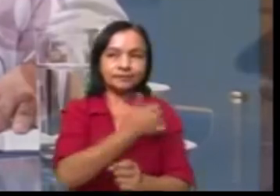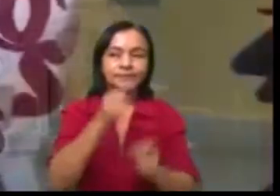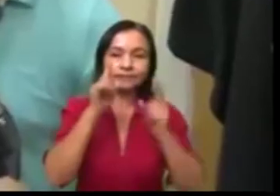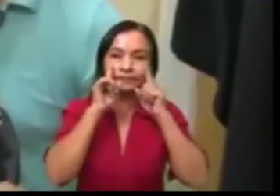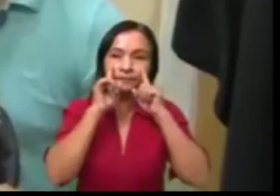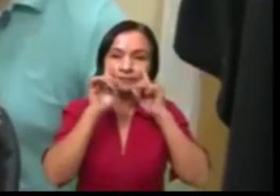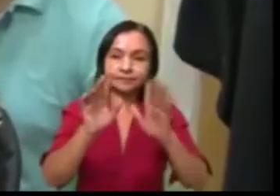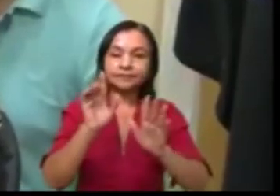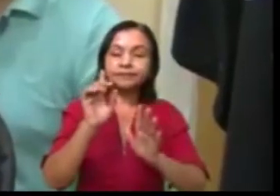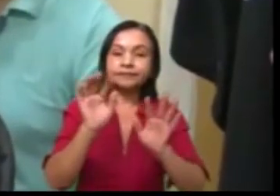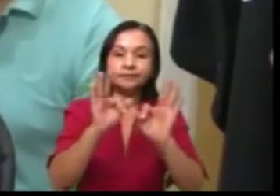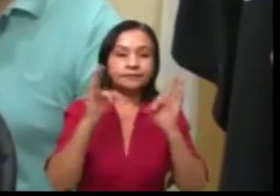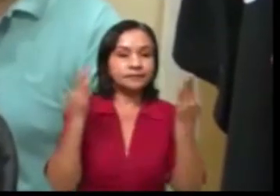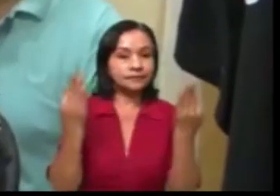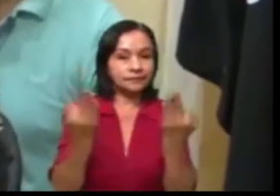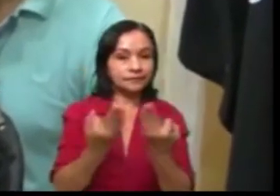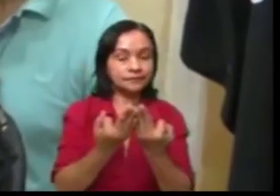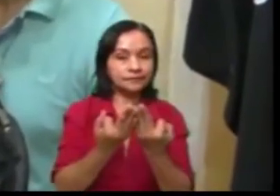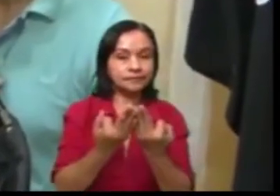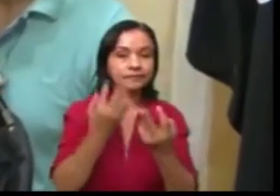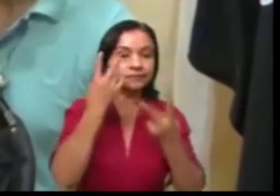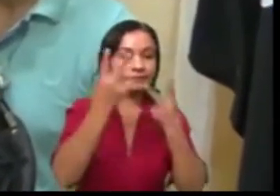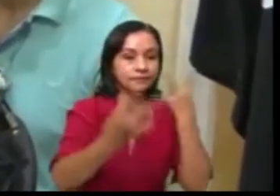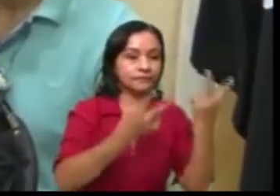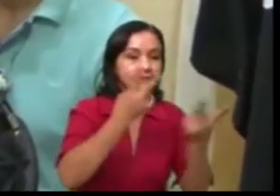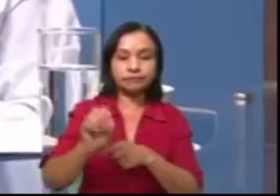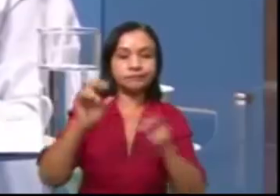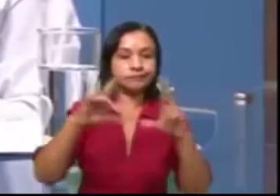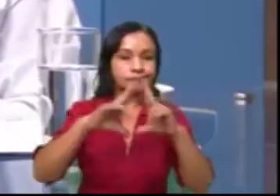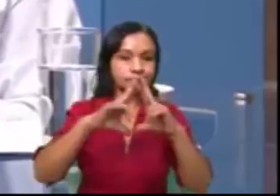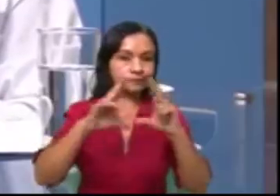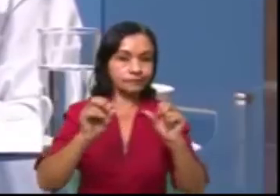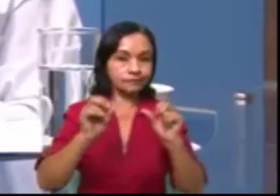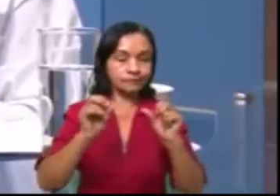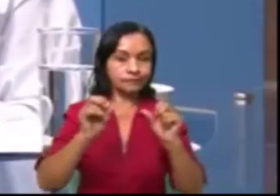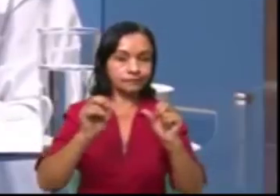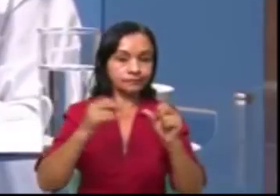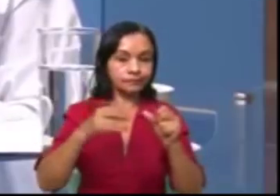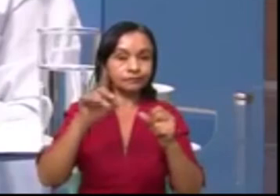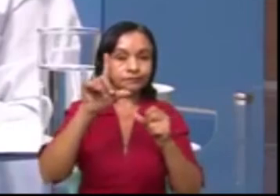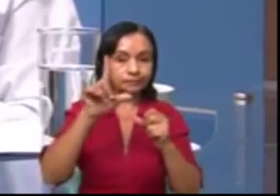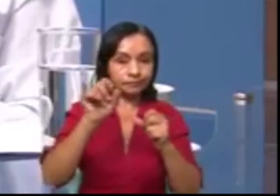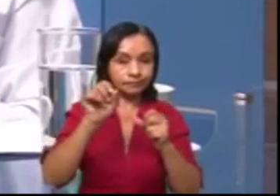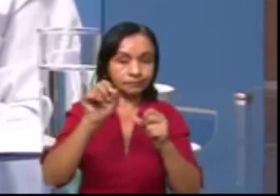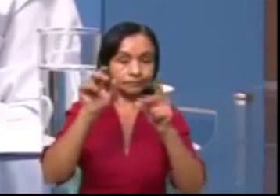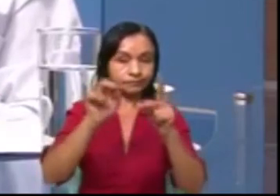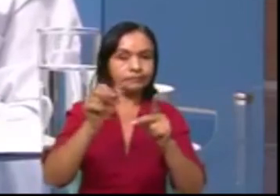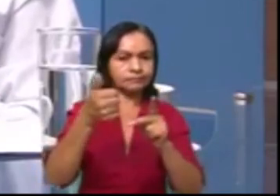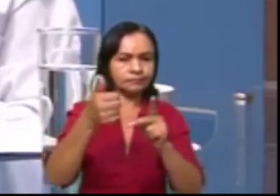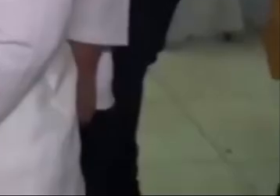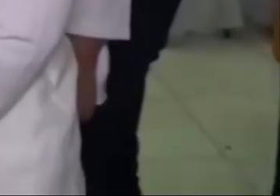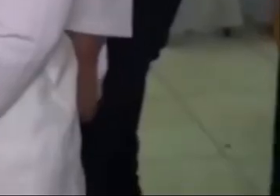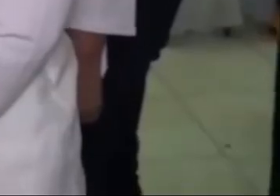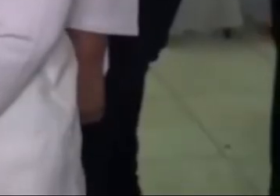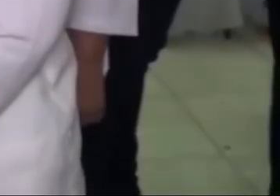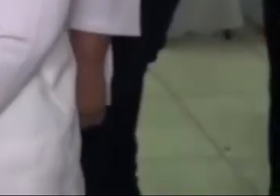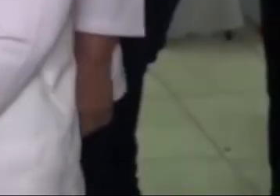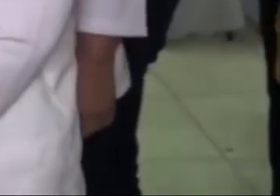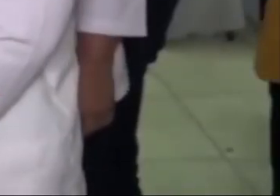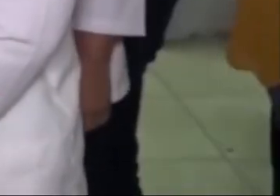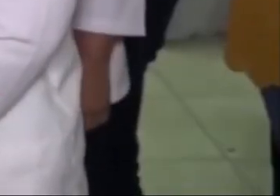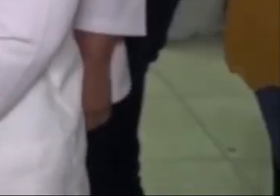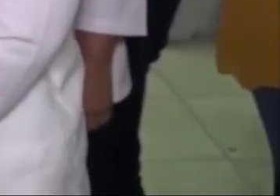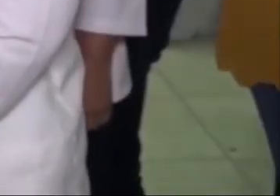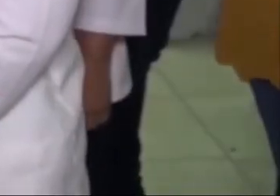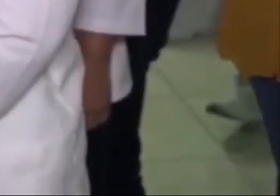protegiendo prácticamente a una familia completa cada vez que visitas un hogar. Que de cada 10 personas, 6 ya están vacunadas. La